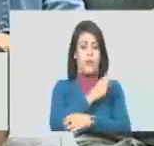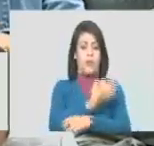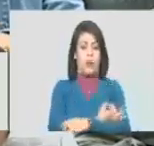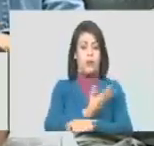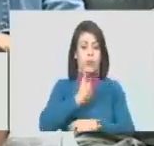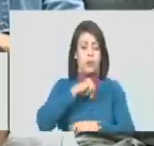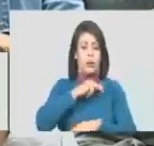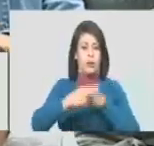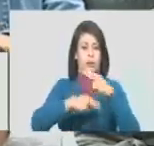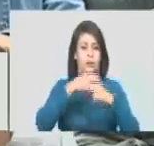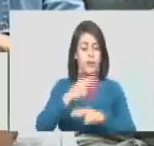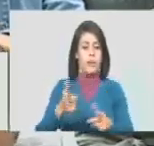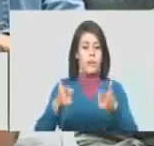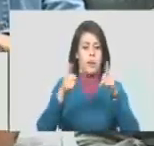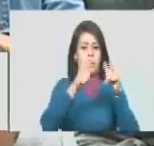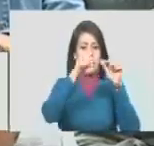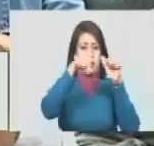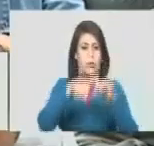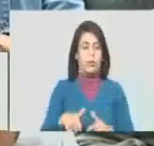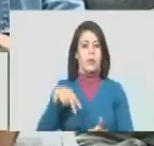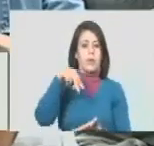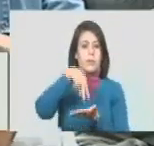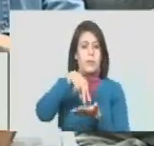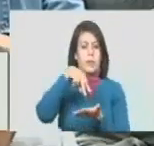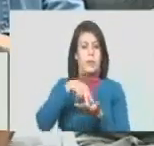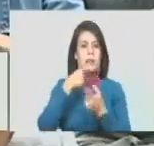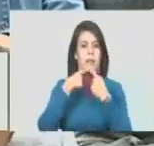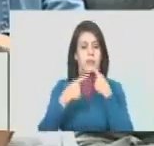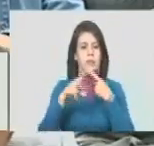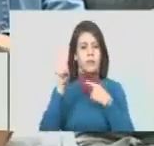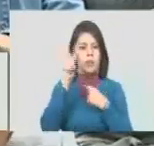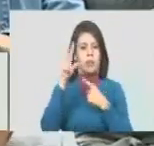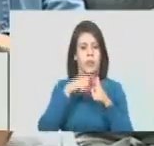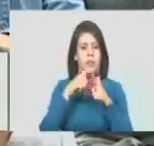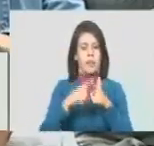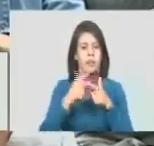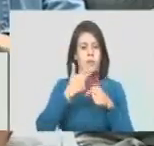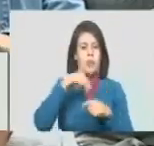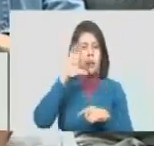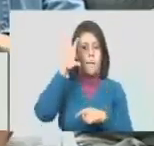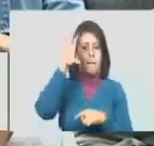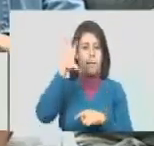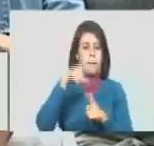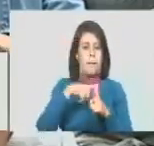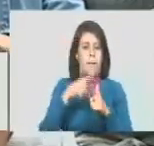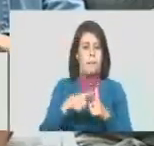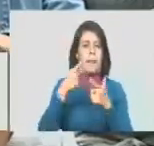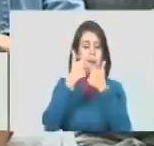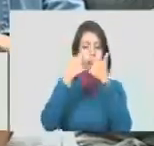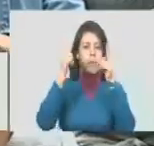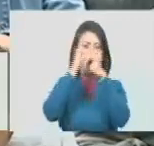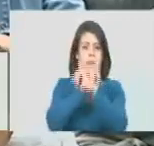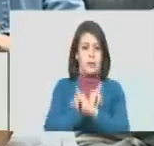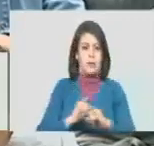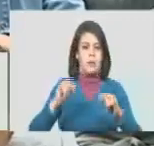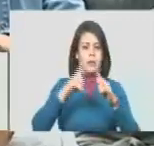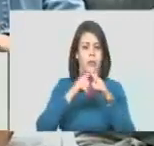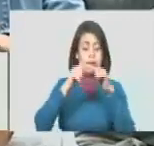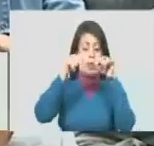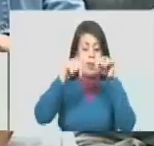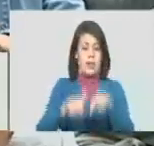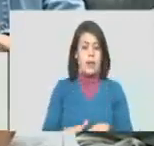nuestros ancestros que nos permite hoy estar de pie y decir que Venezuela es un país libre, soberano e independiente. Por eso desde